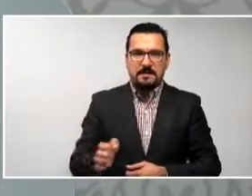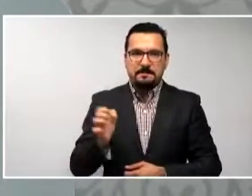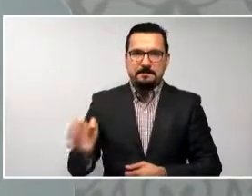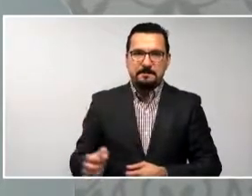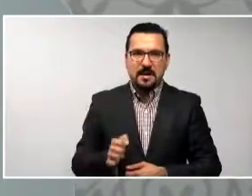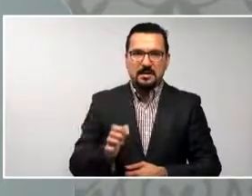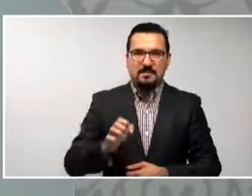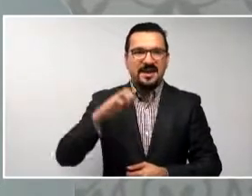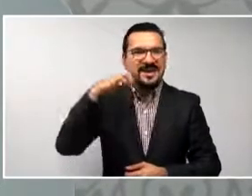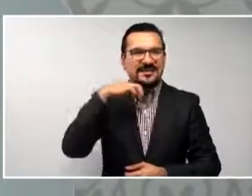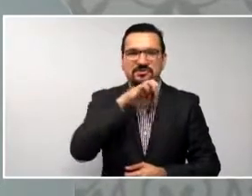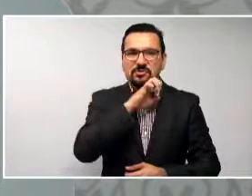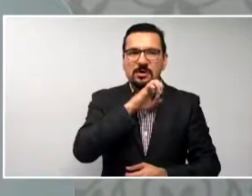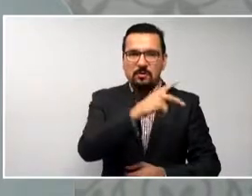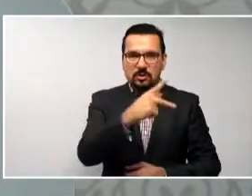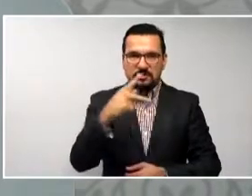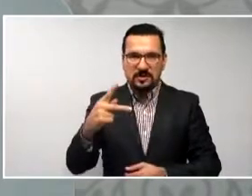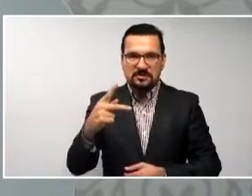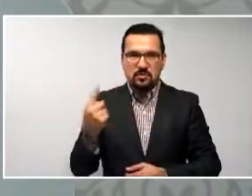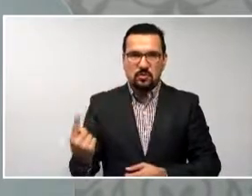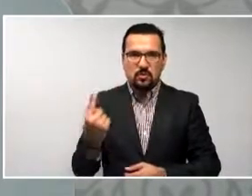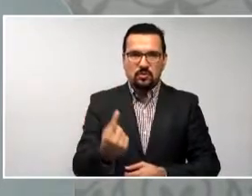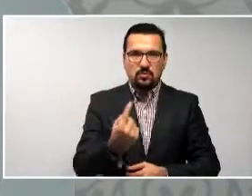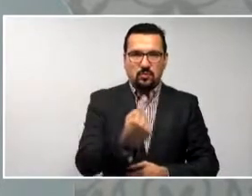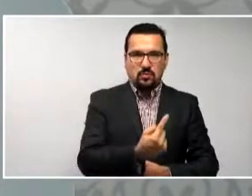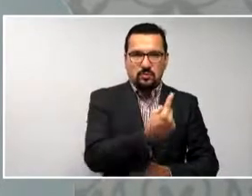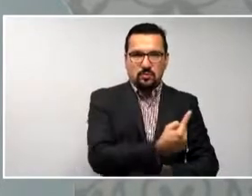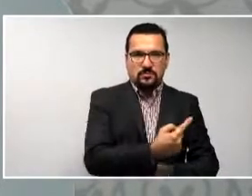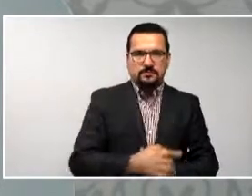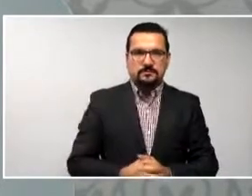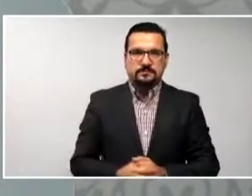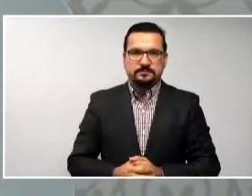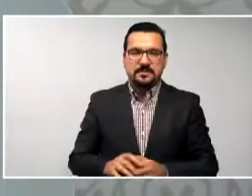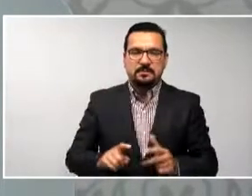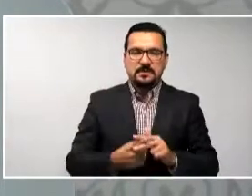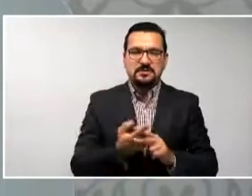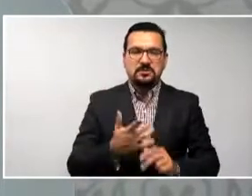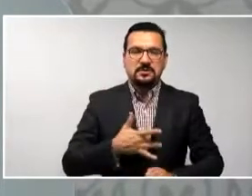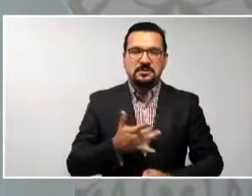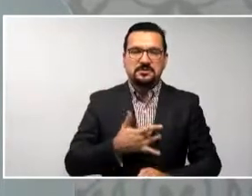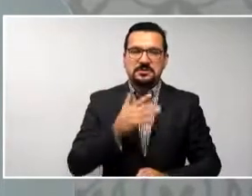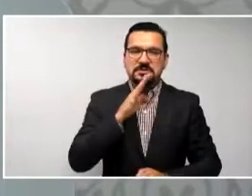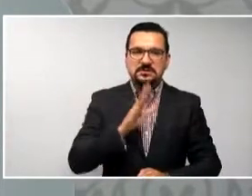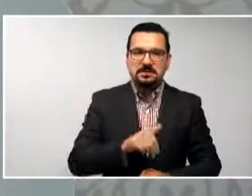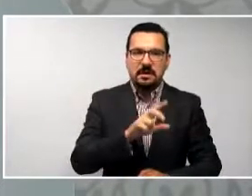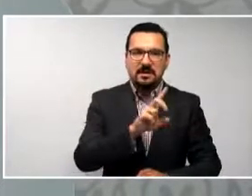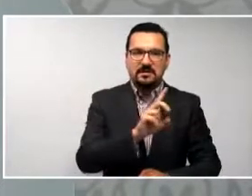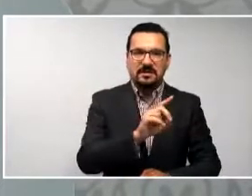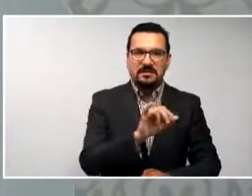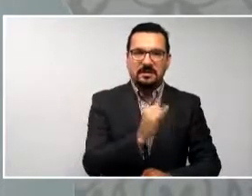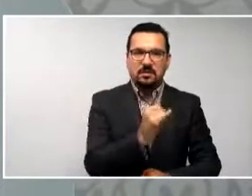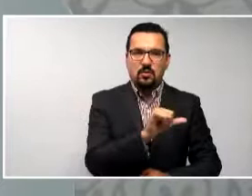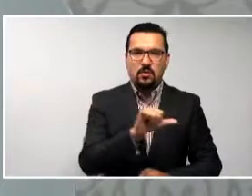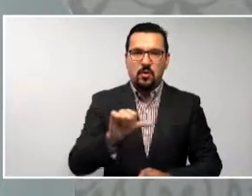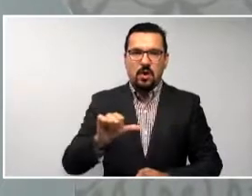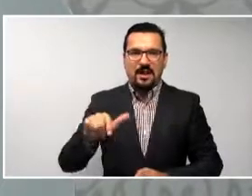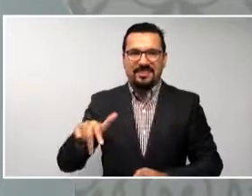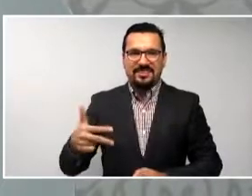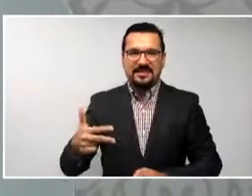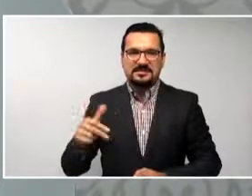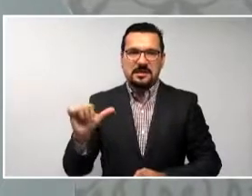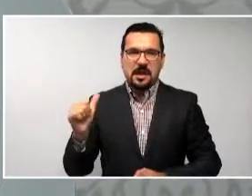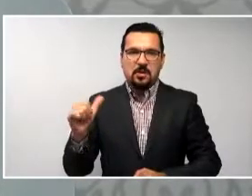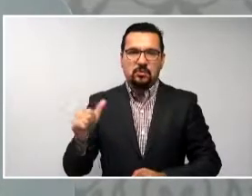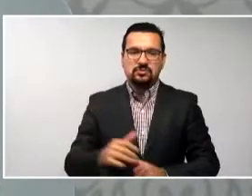etchojoa y puerto peñasco 1 cada uno iniciaron síntomas entre el 30 de junio y el 13 de agosto